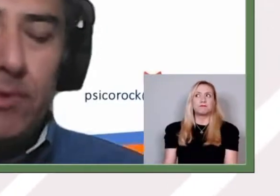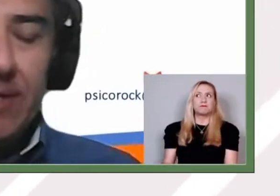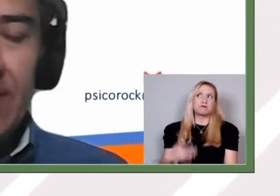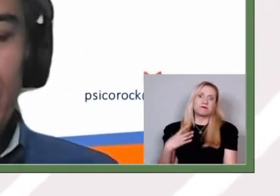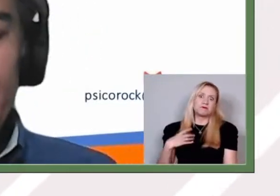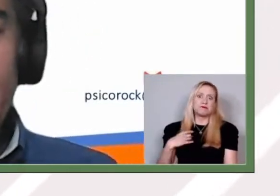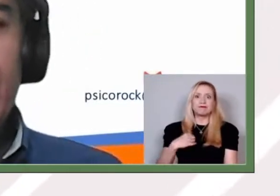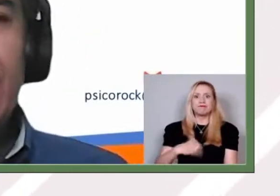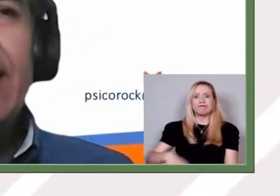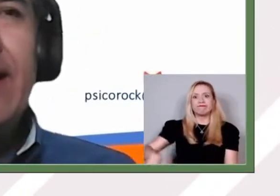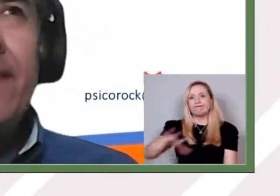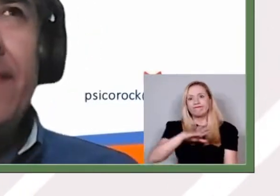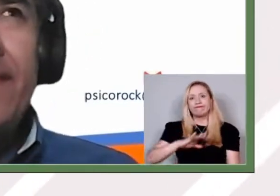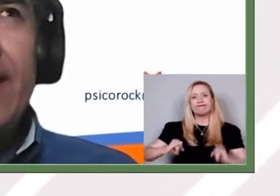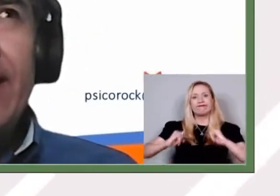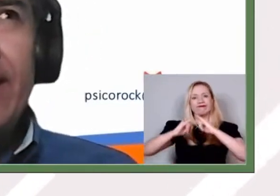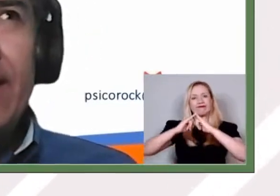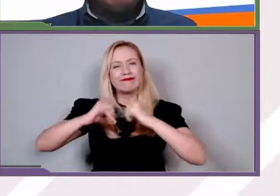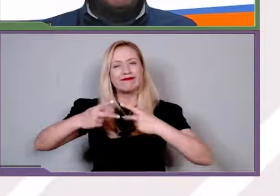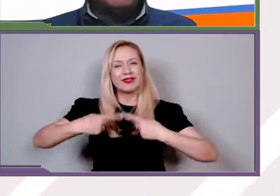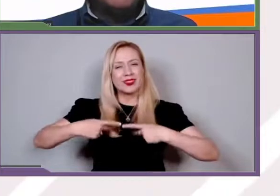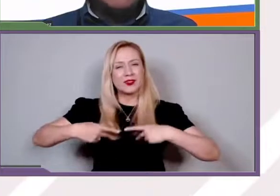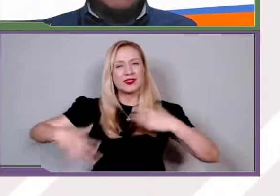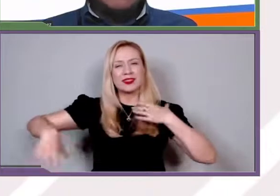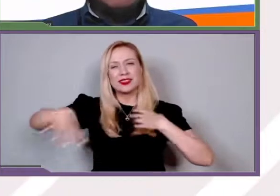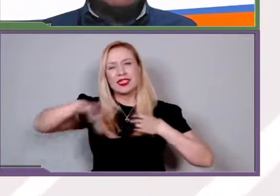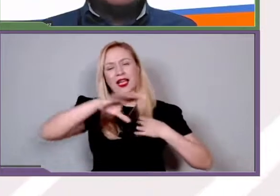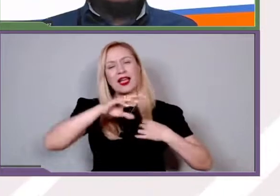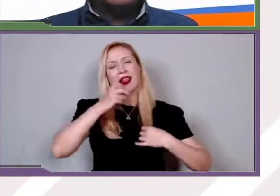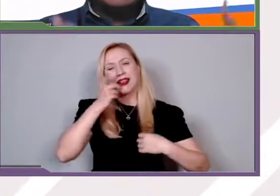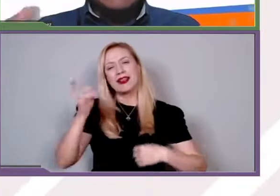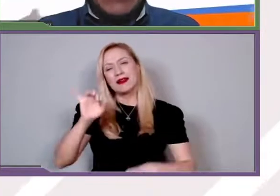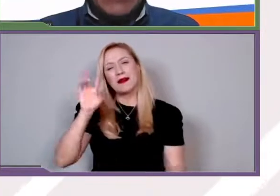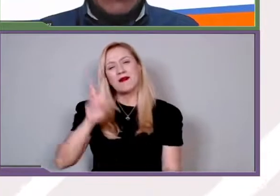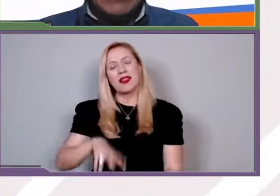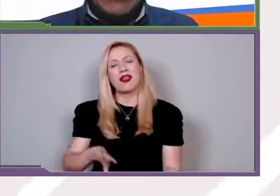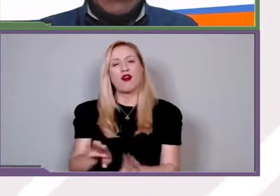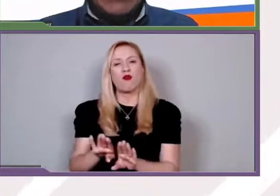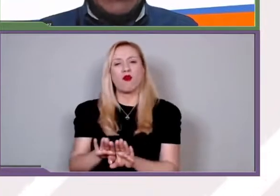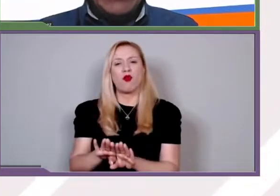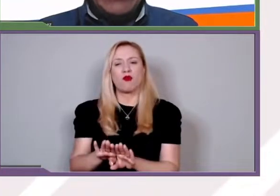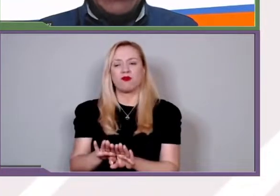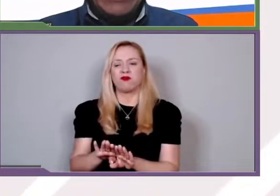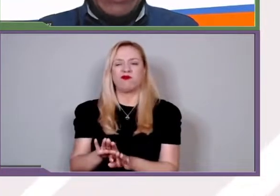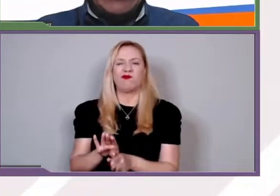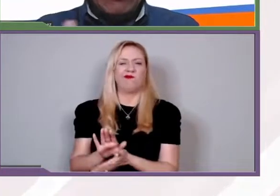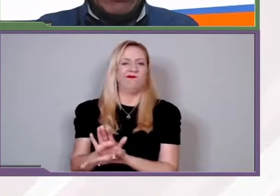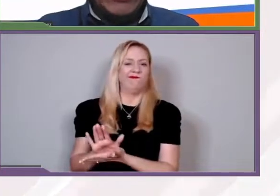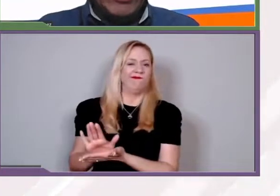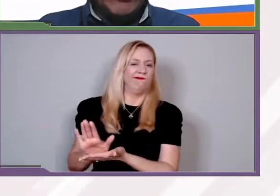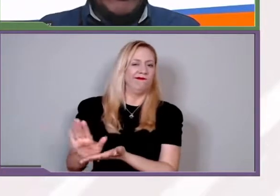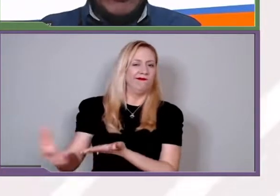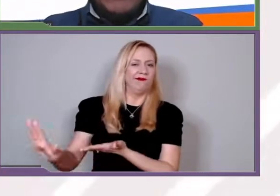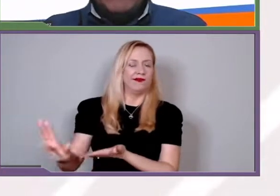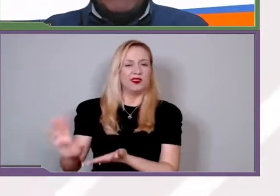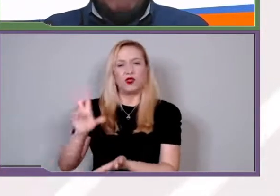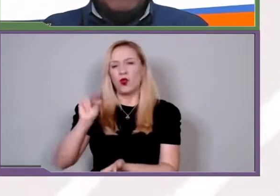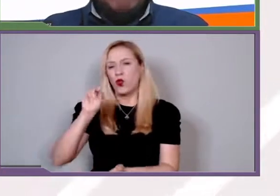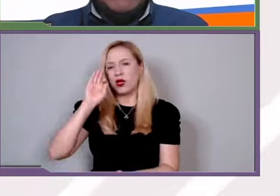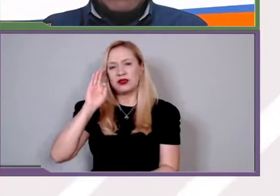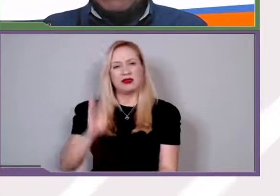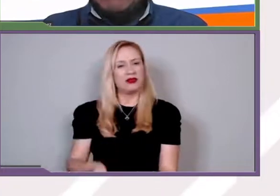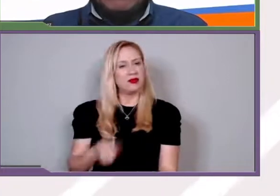estructural, como decía Angelita, del punto de rechazar la catalogación